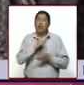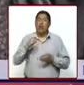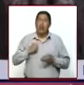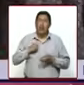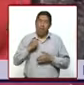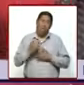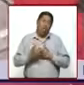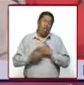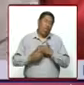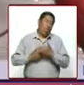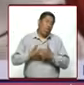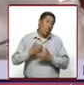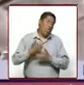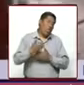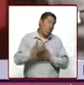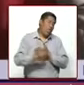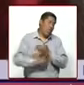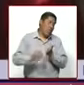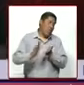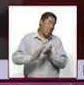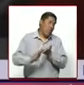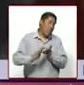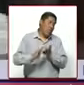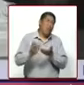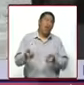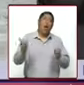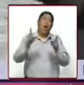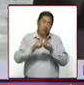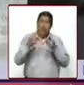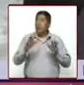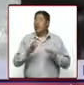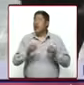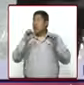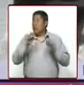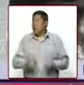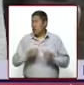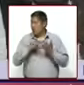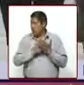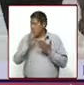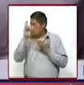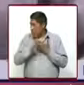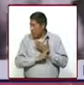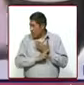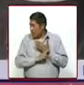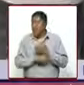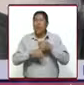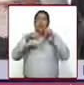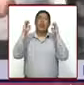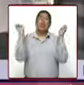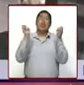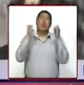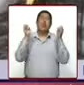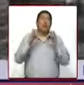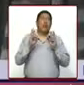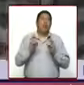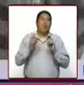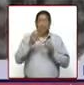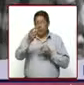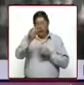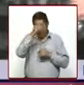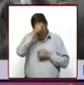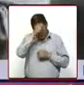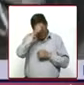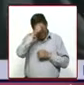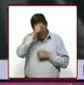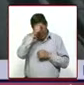están detenidos. Y también hablamos sobre la posibilidad de abrir un plan de emergencia en base